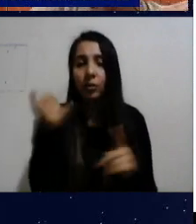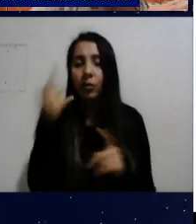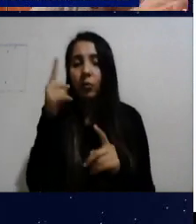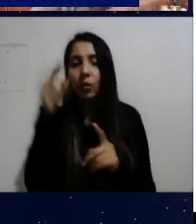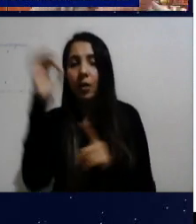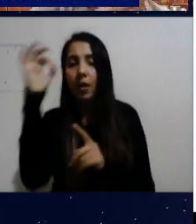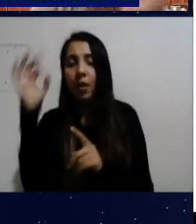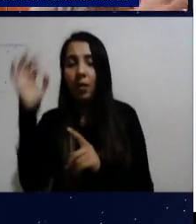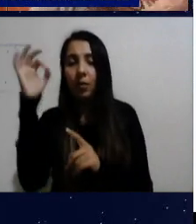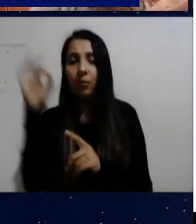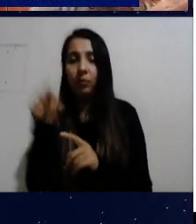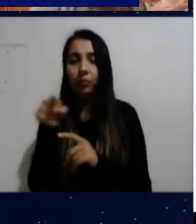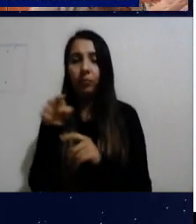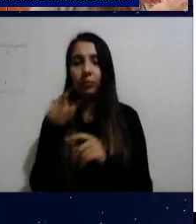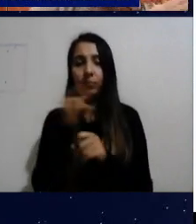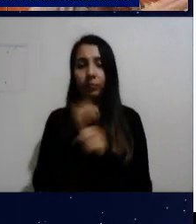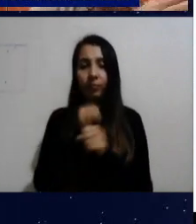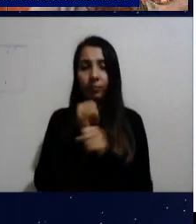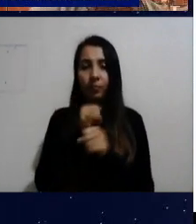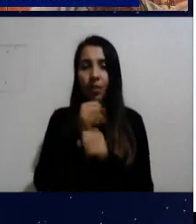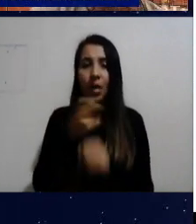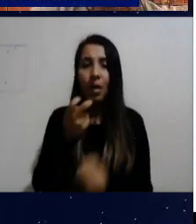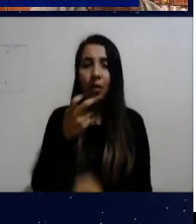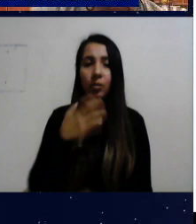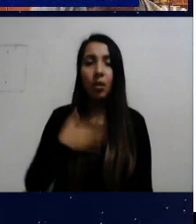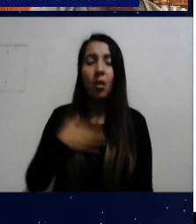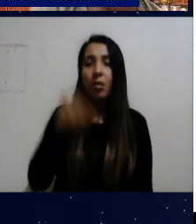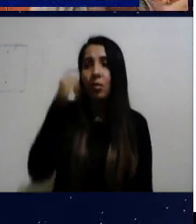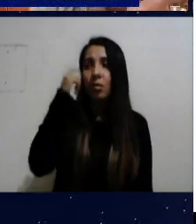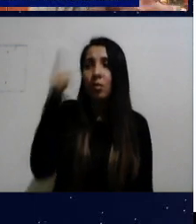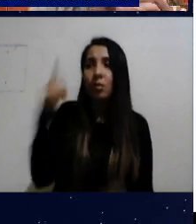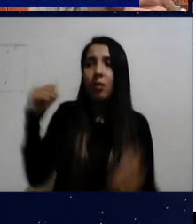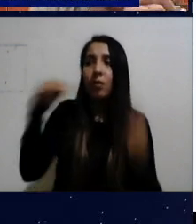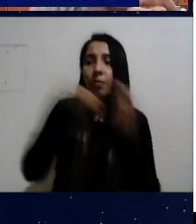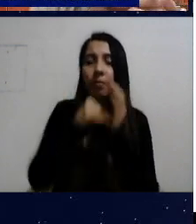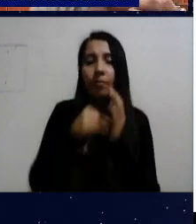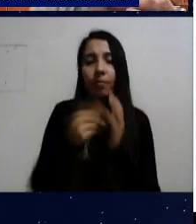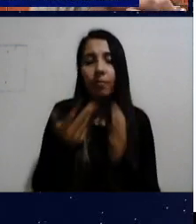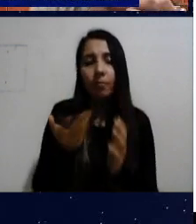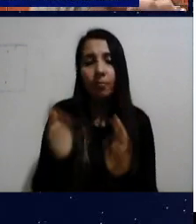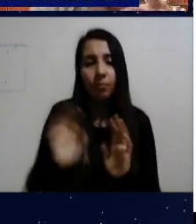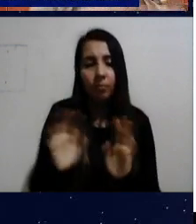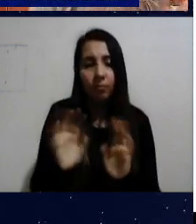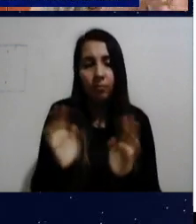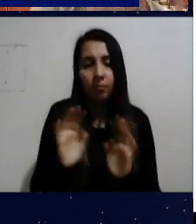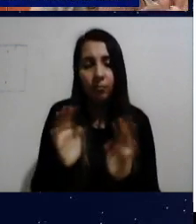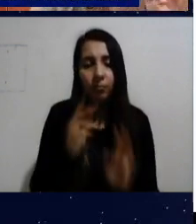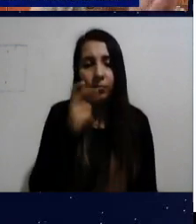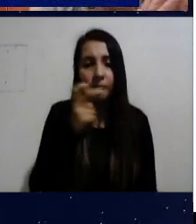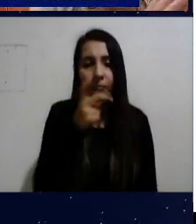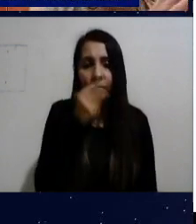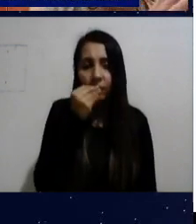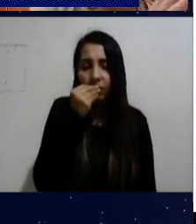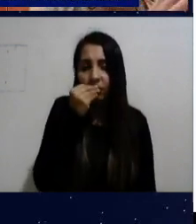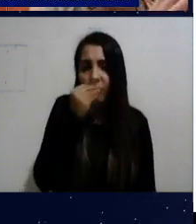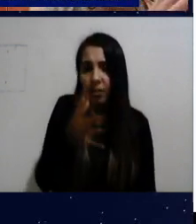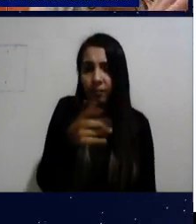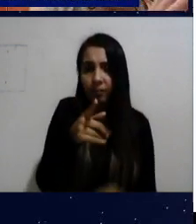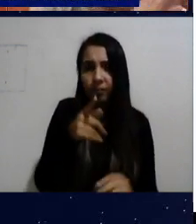minutos de arco y casi 1 grado. Es decir, es algo que es medible, no es una medida que es